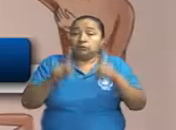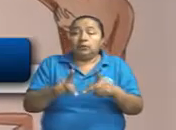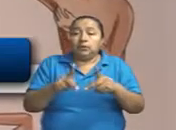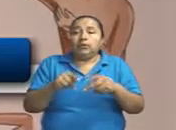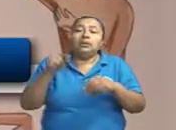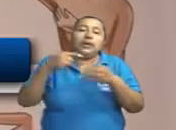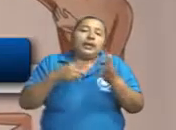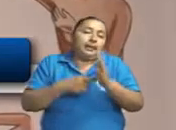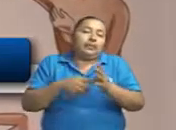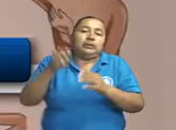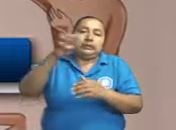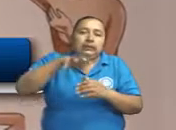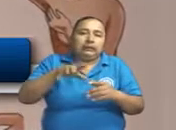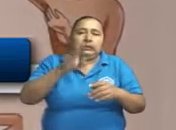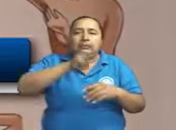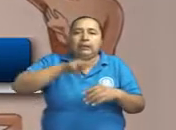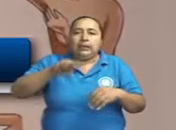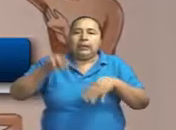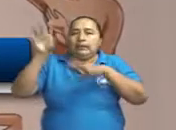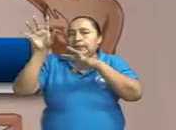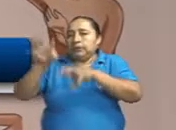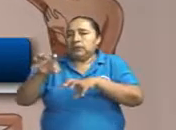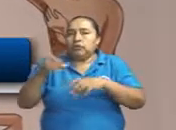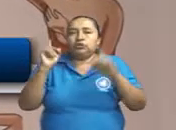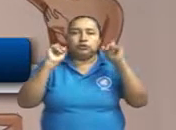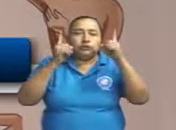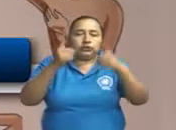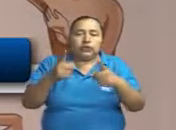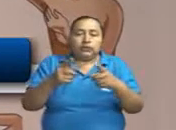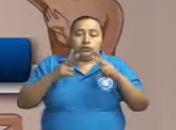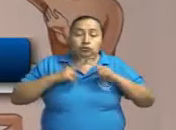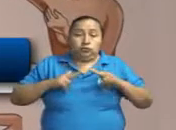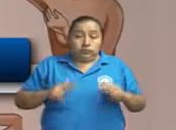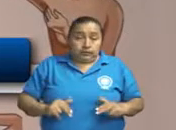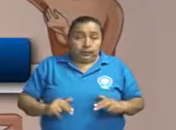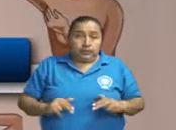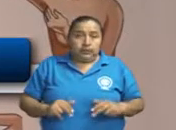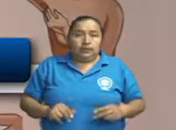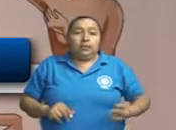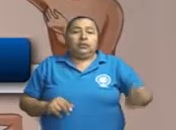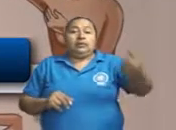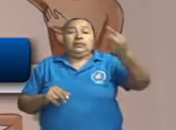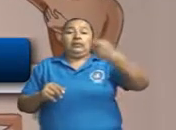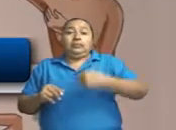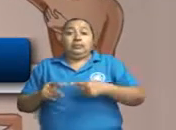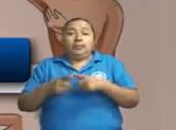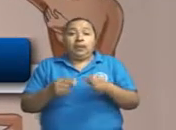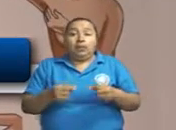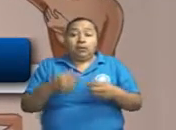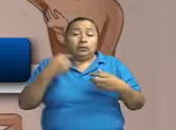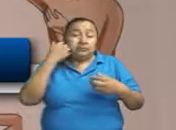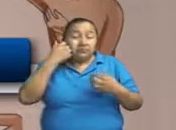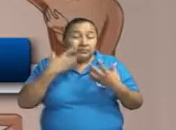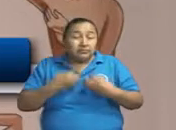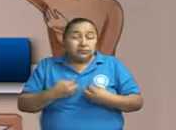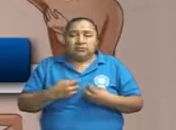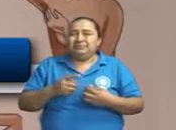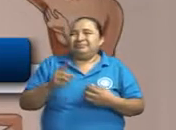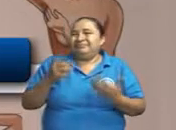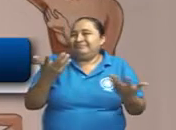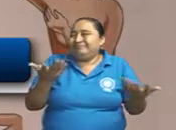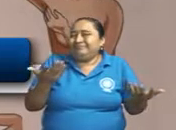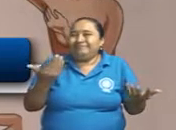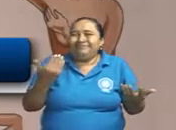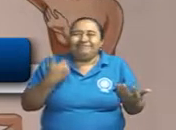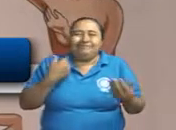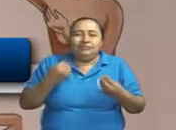Estelí, Matagalpa, en León, Chinandega, en Chontales, ya no tienen que venir hasta Managua. Eso se les hace